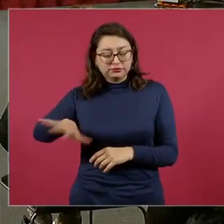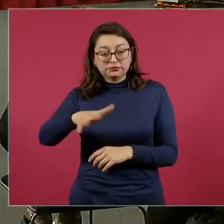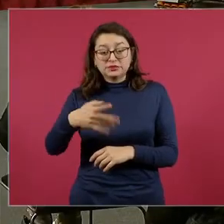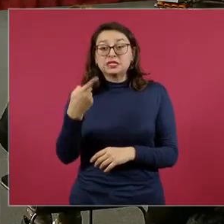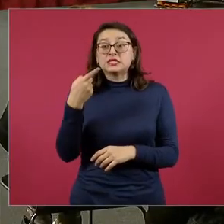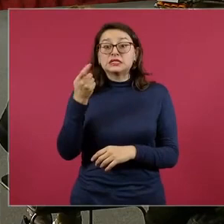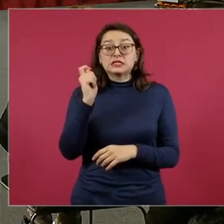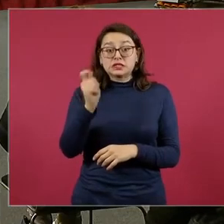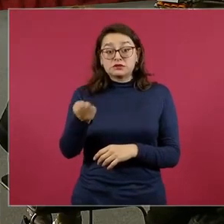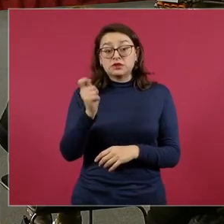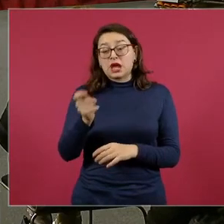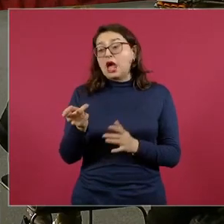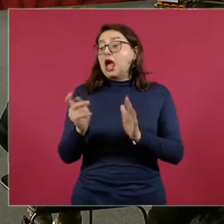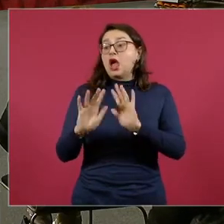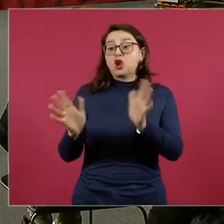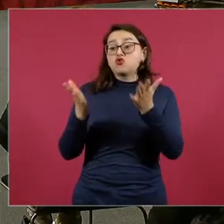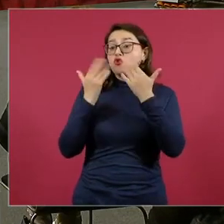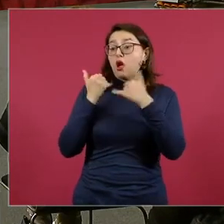Pero no significa que ya